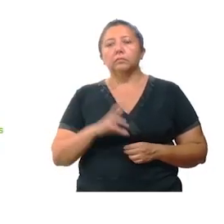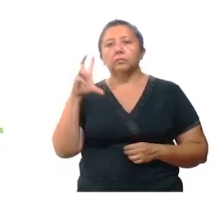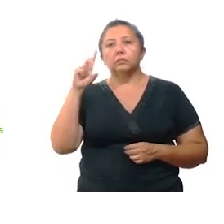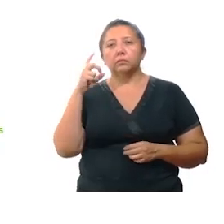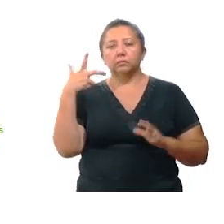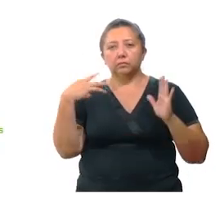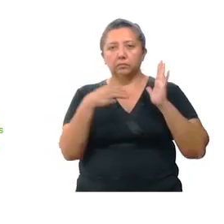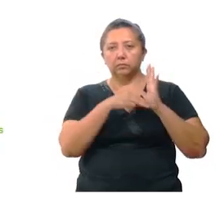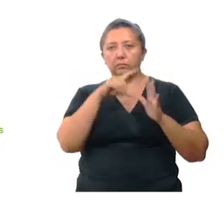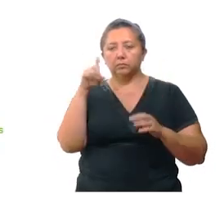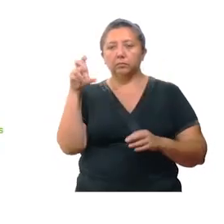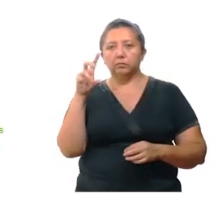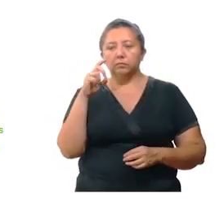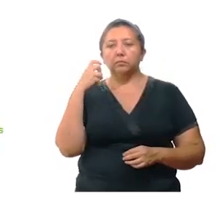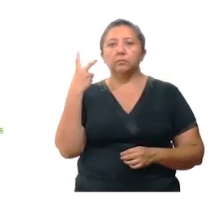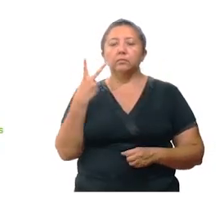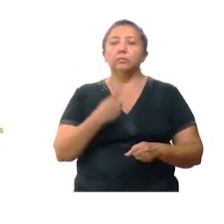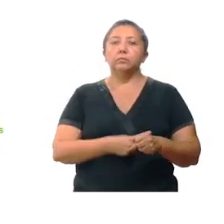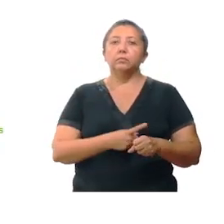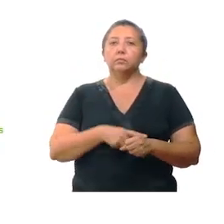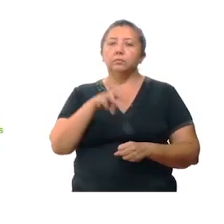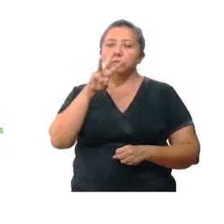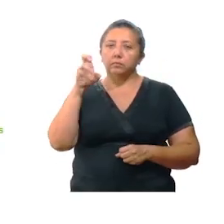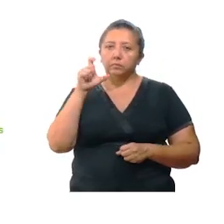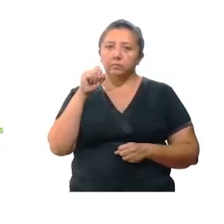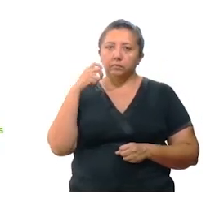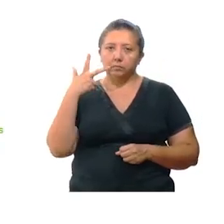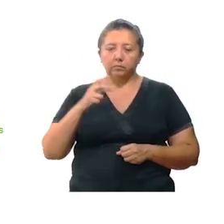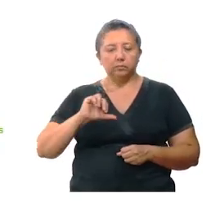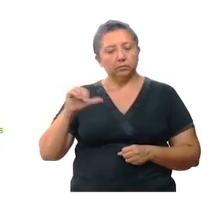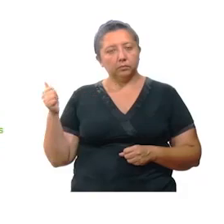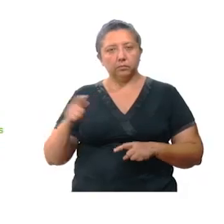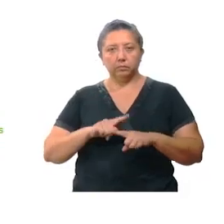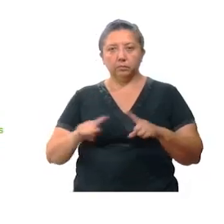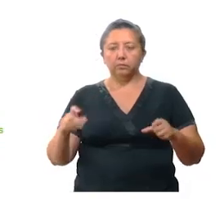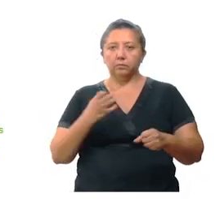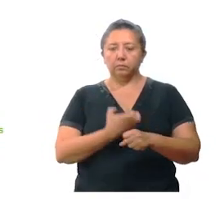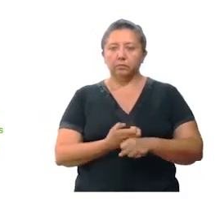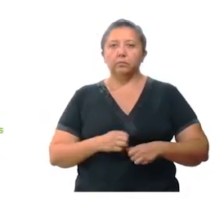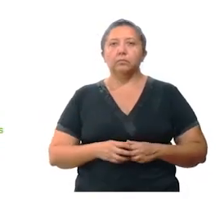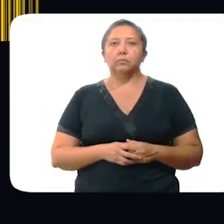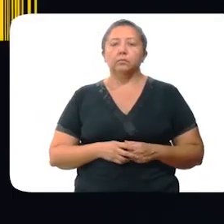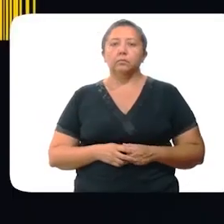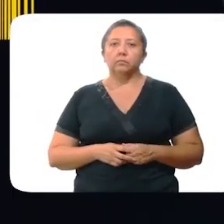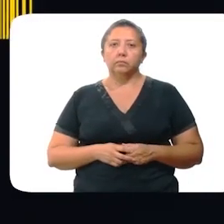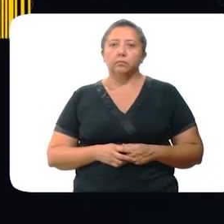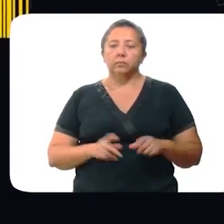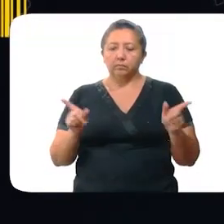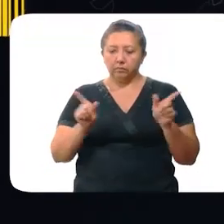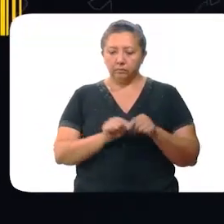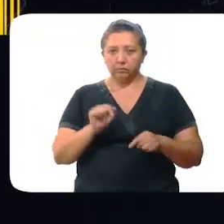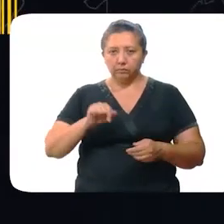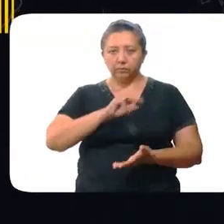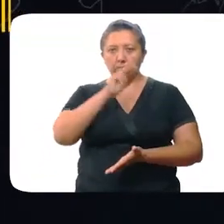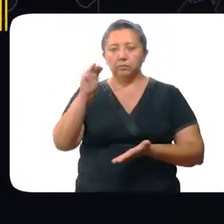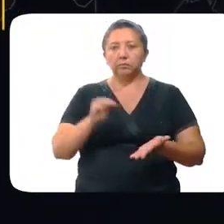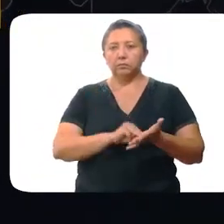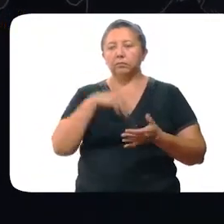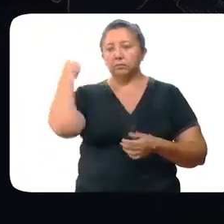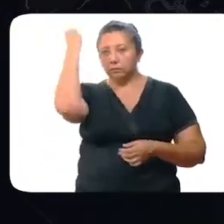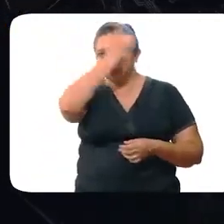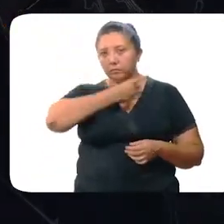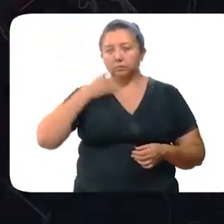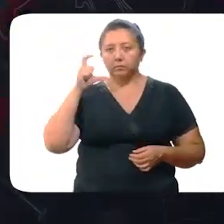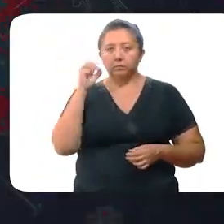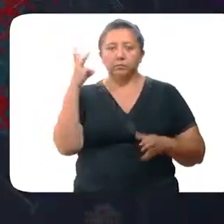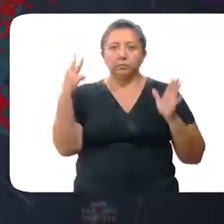los 38.132 casos positivos, 328 son de otro país u otro estado. Específicamente en Mérida se han